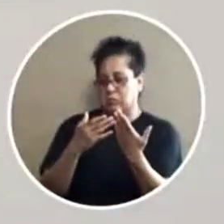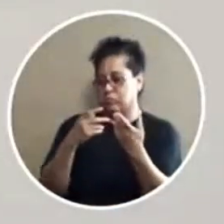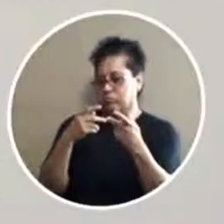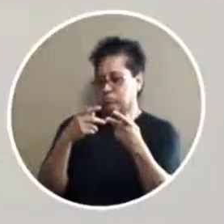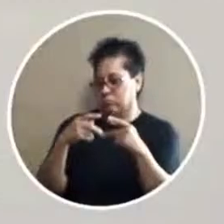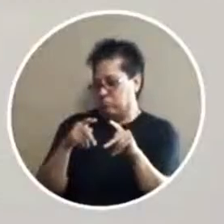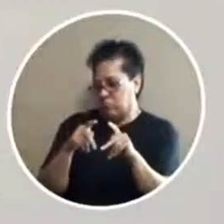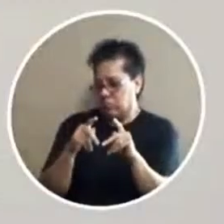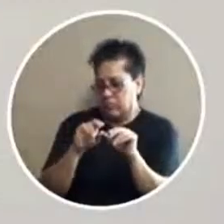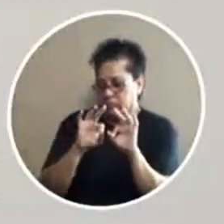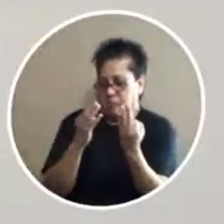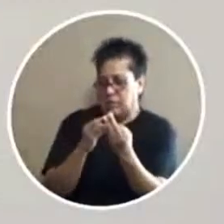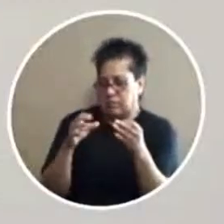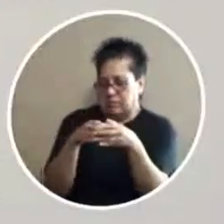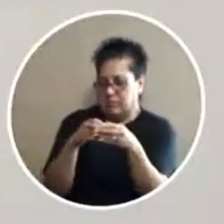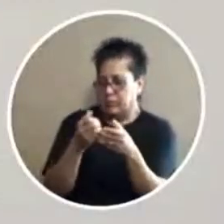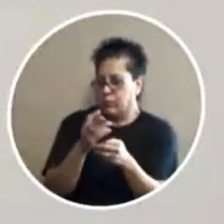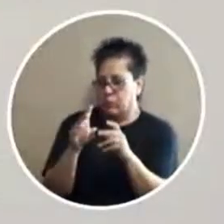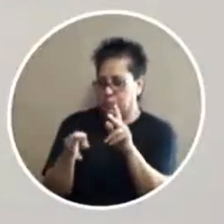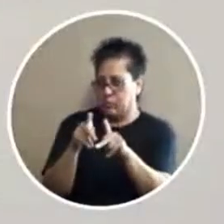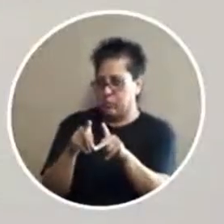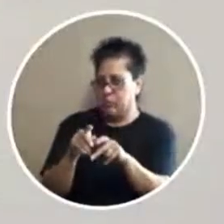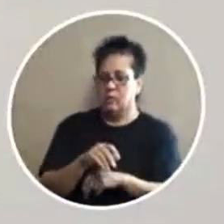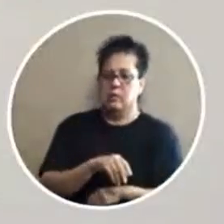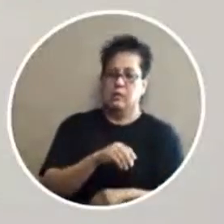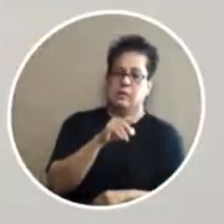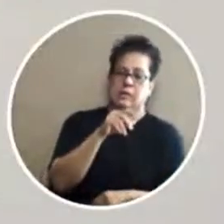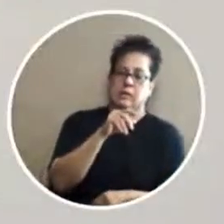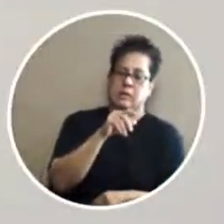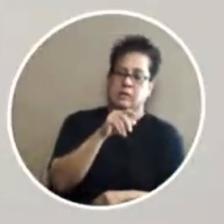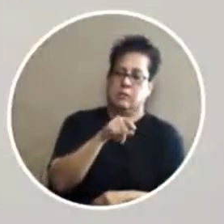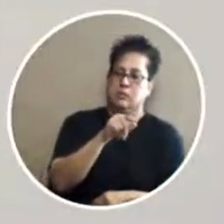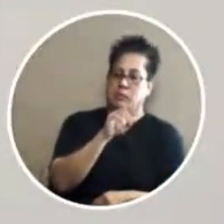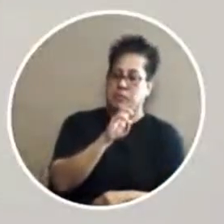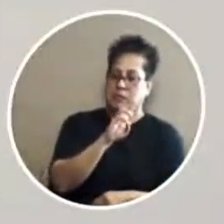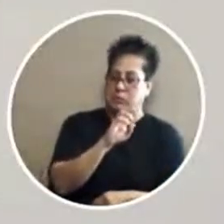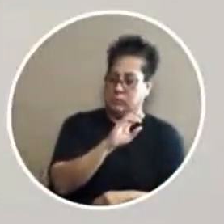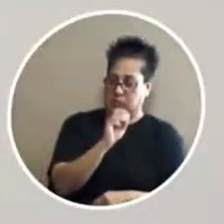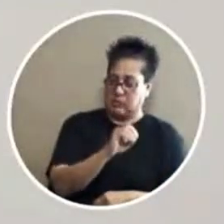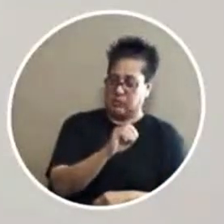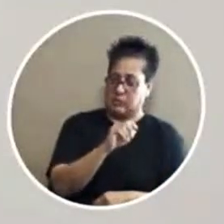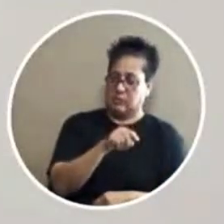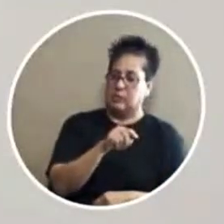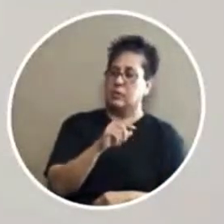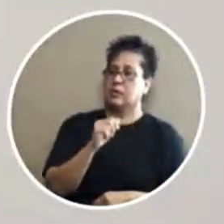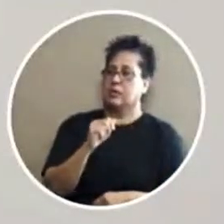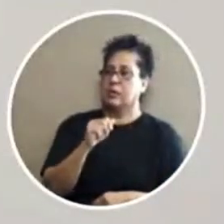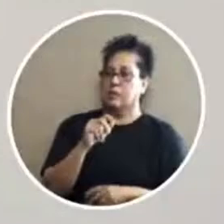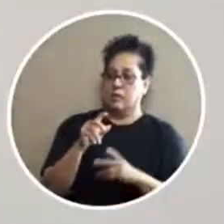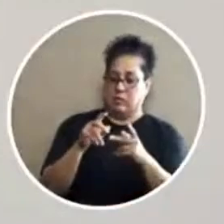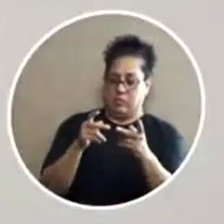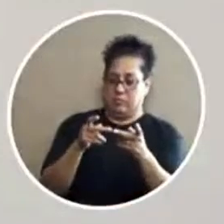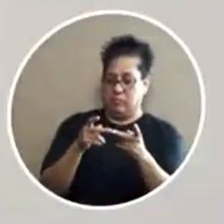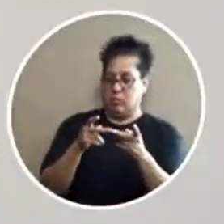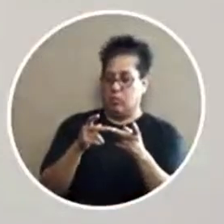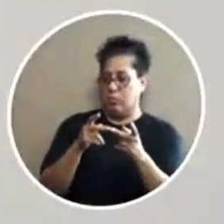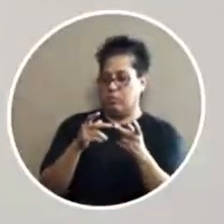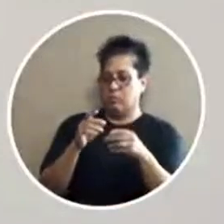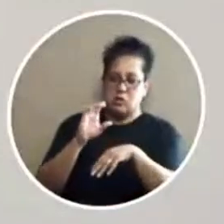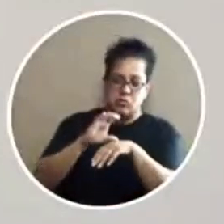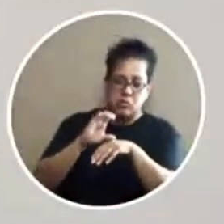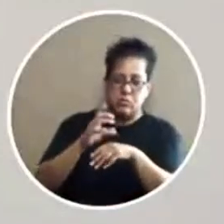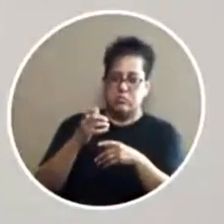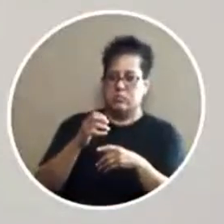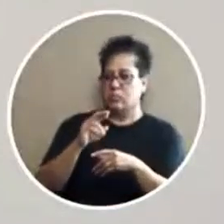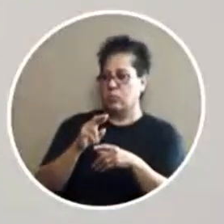pequeño número de personas. 0.6% fueron a lugares religiosos, iglesias,